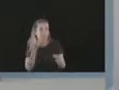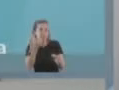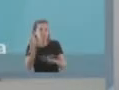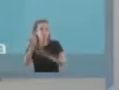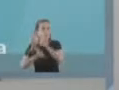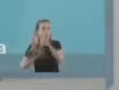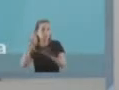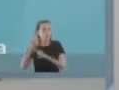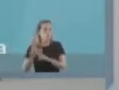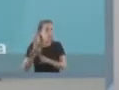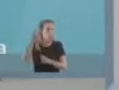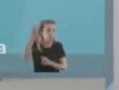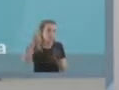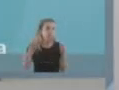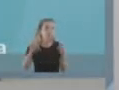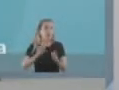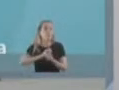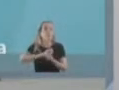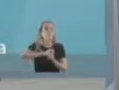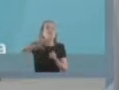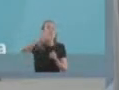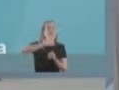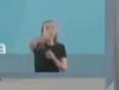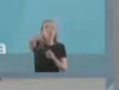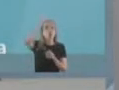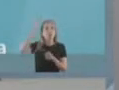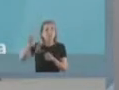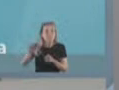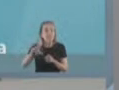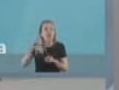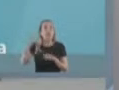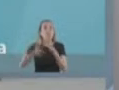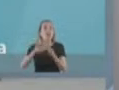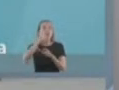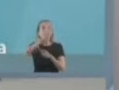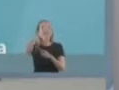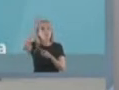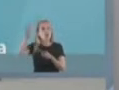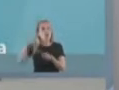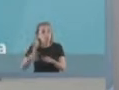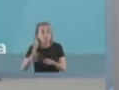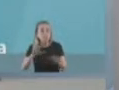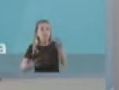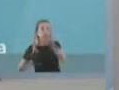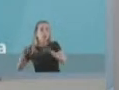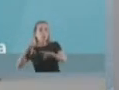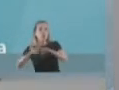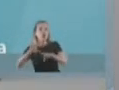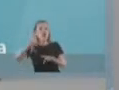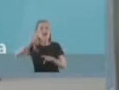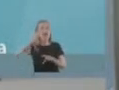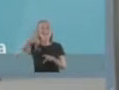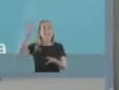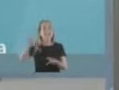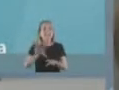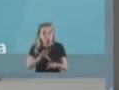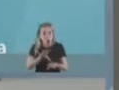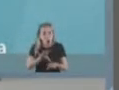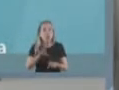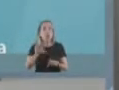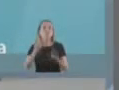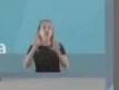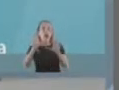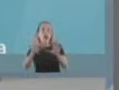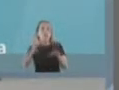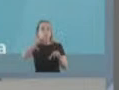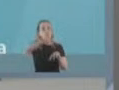Richmond para poder seguir haciendo el convenio que teníamos donde se armaba todo acá en Argentina. Entonces yo creo